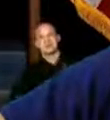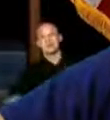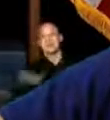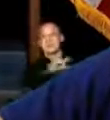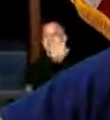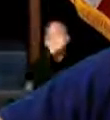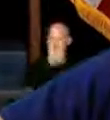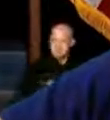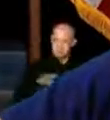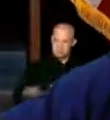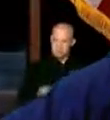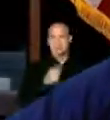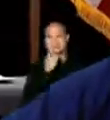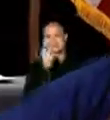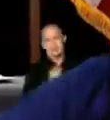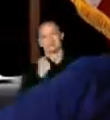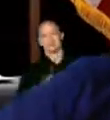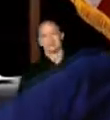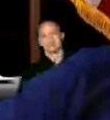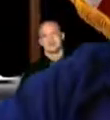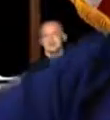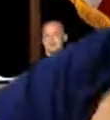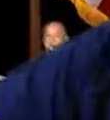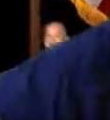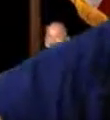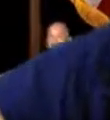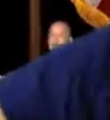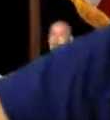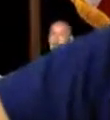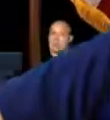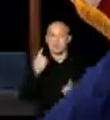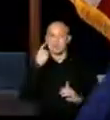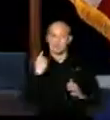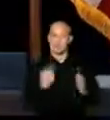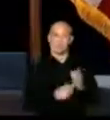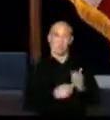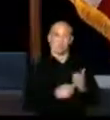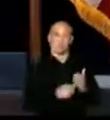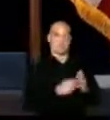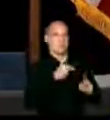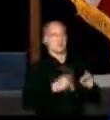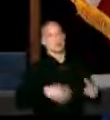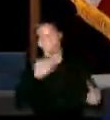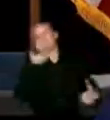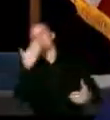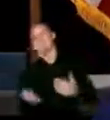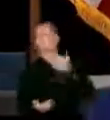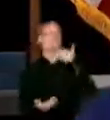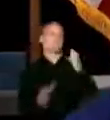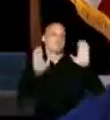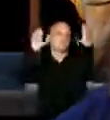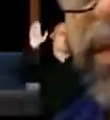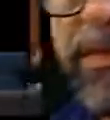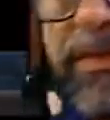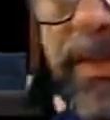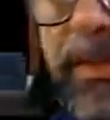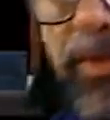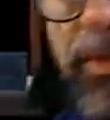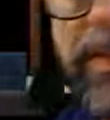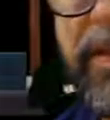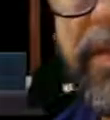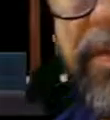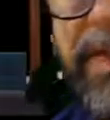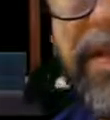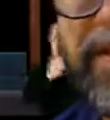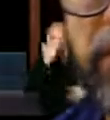creando mucha expectativa durante el día de hoy. El resumen del mensaje de la gobernadora, que como